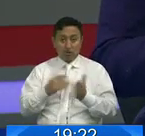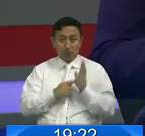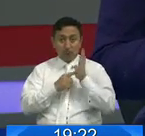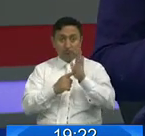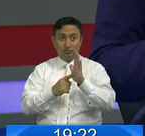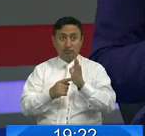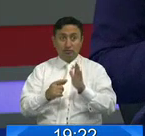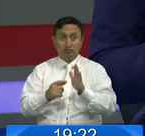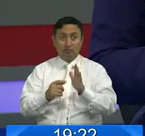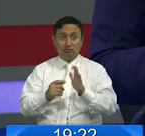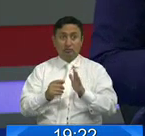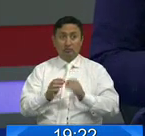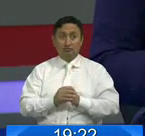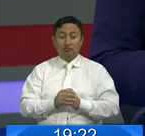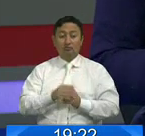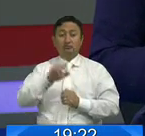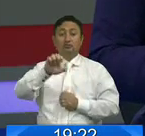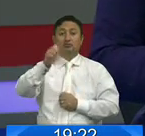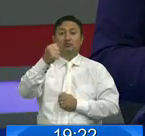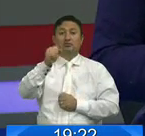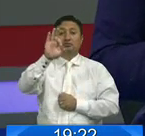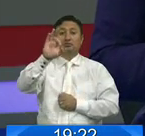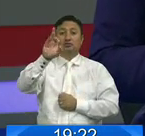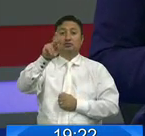presentamos a Tupiñán Gómez y